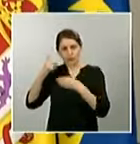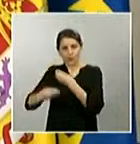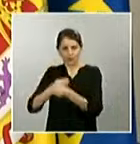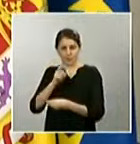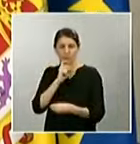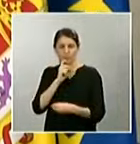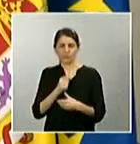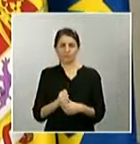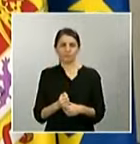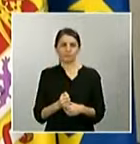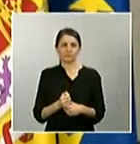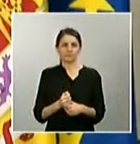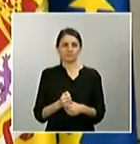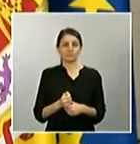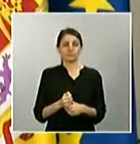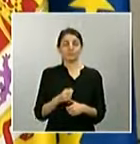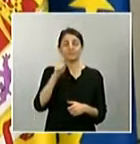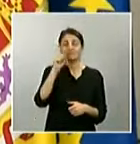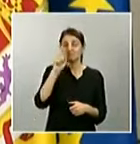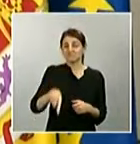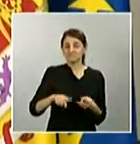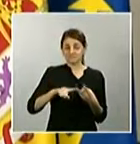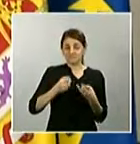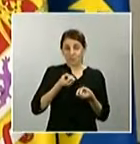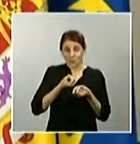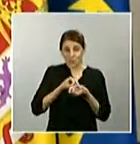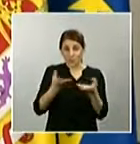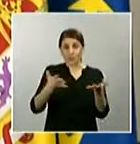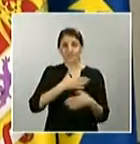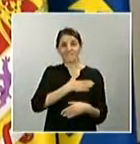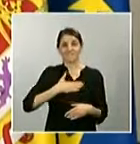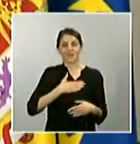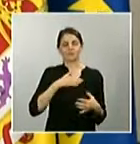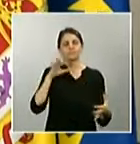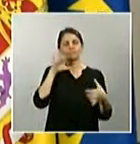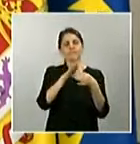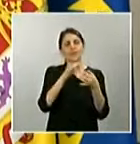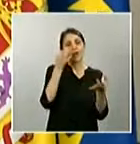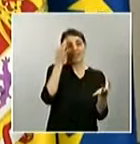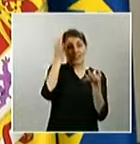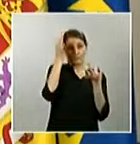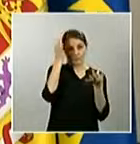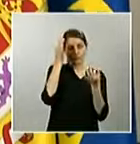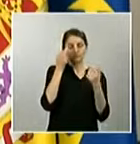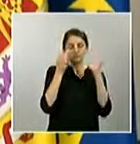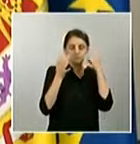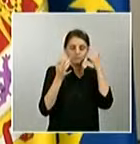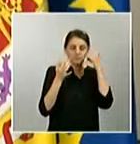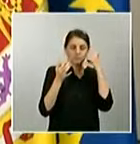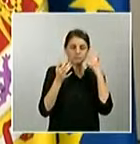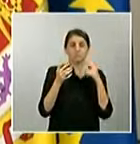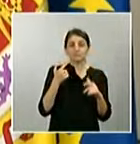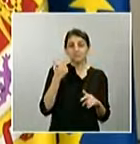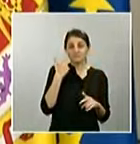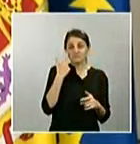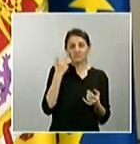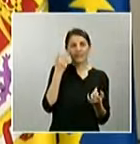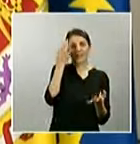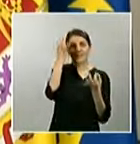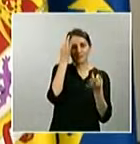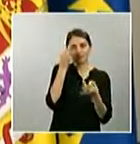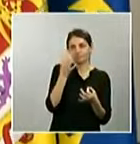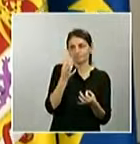observación que tiene que ver con con con los datos es estos datos son muy espectaculares son datos sin precedentes tanto en